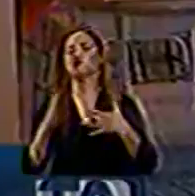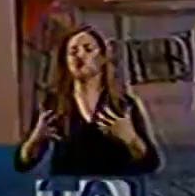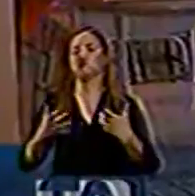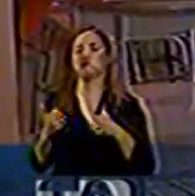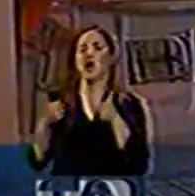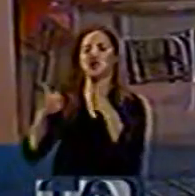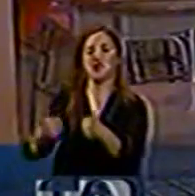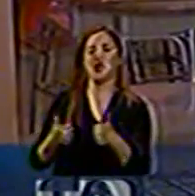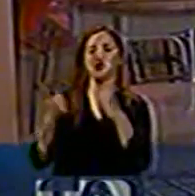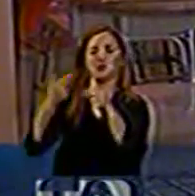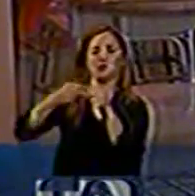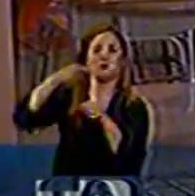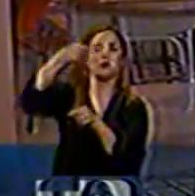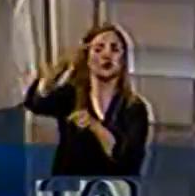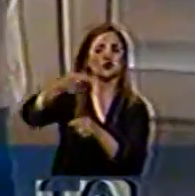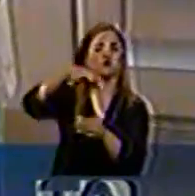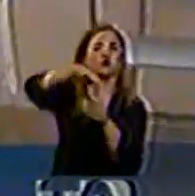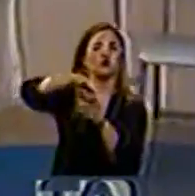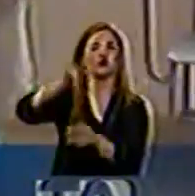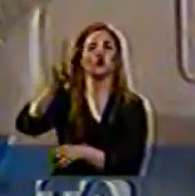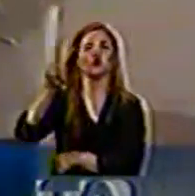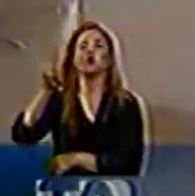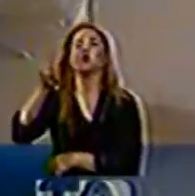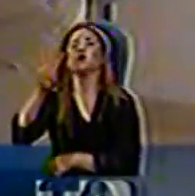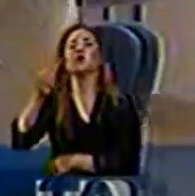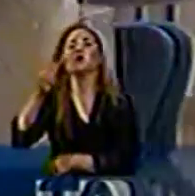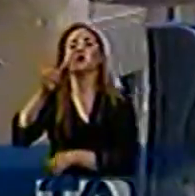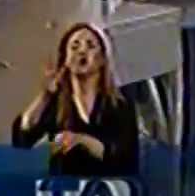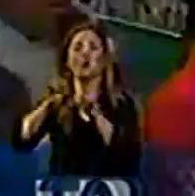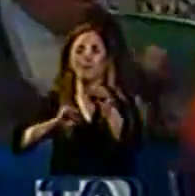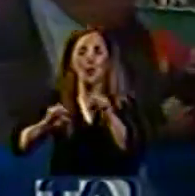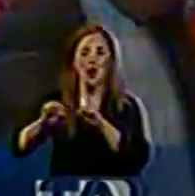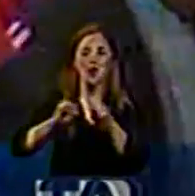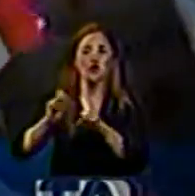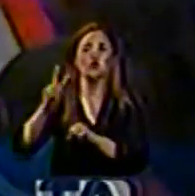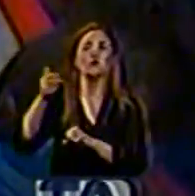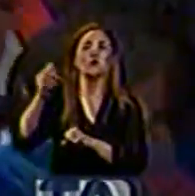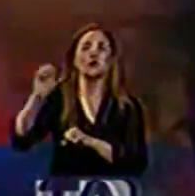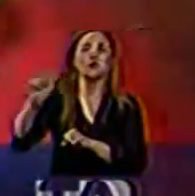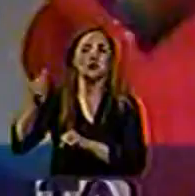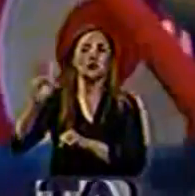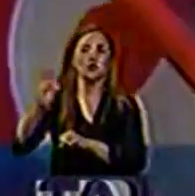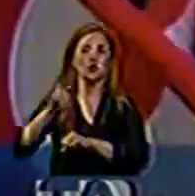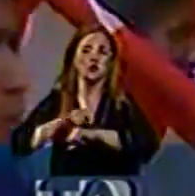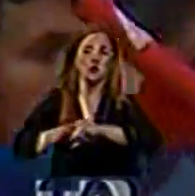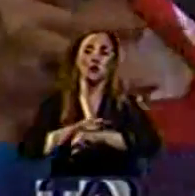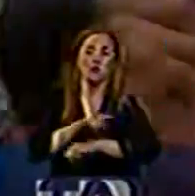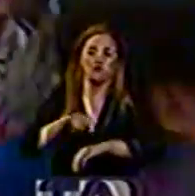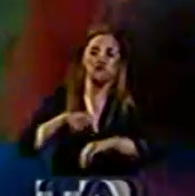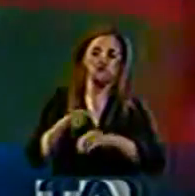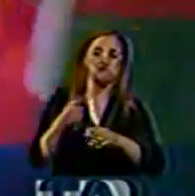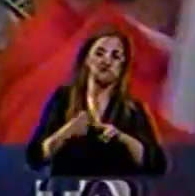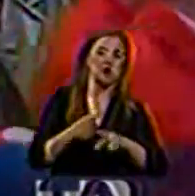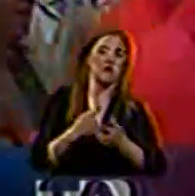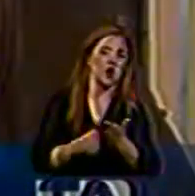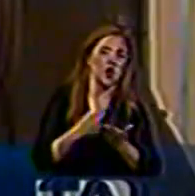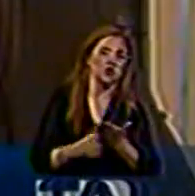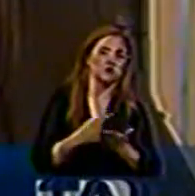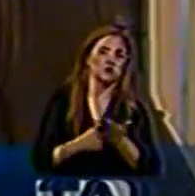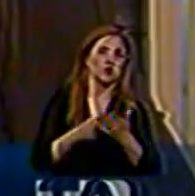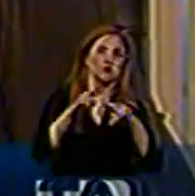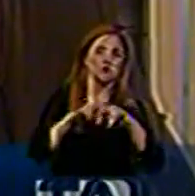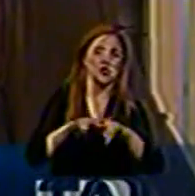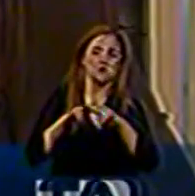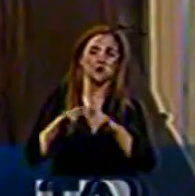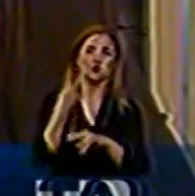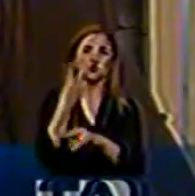en los comicios del próximo 24 de mayo. Tendrán aproximadamente 2 semanas para determinar cuántas de ellas serán habilitadas.